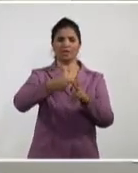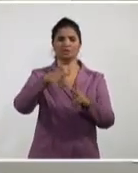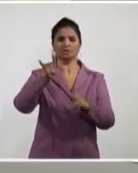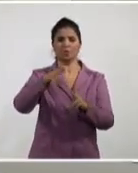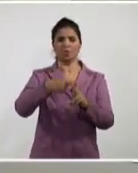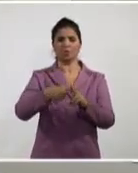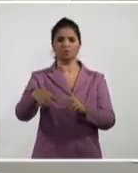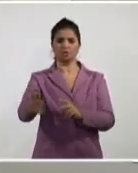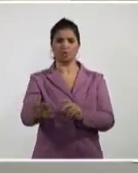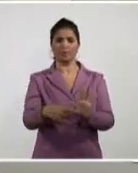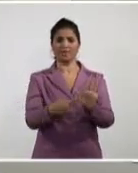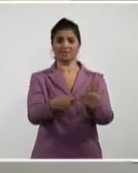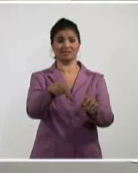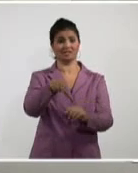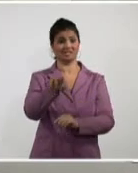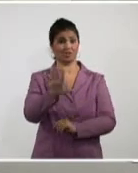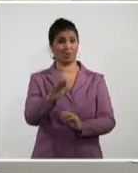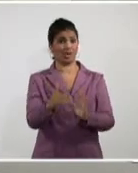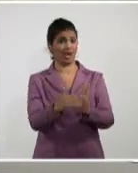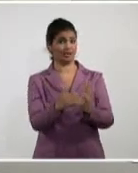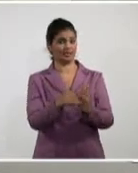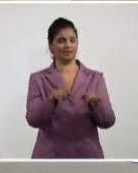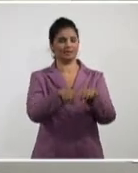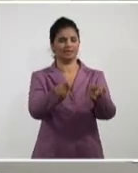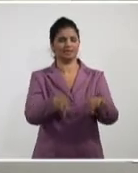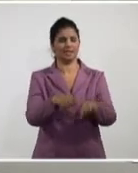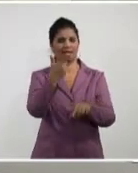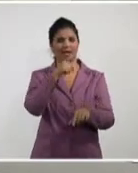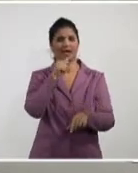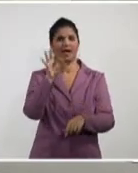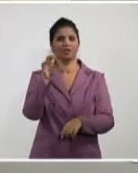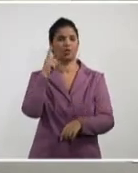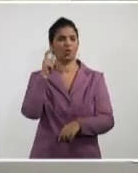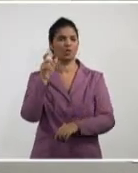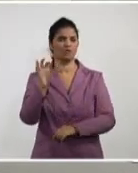en escena La Estación en la Sala Adolfo Yaura 2. Con la